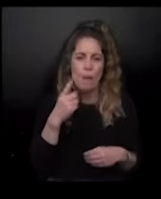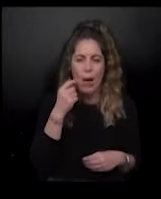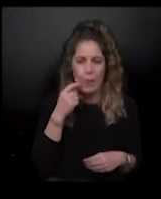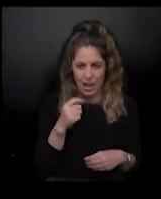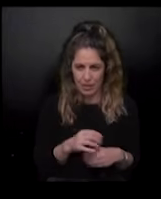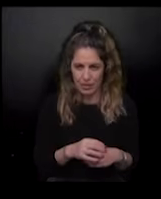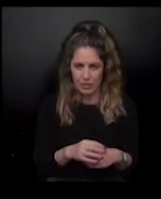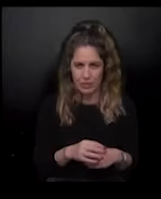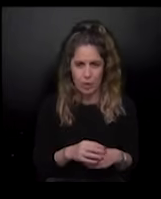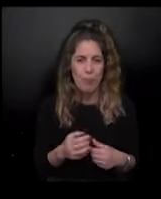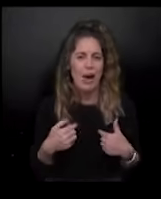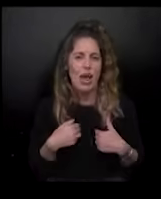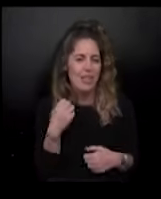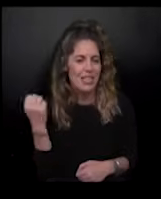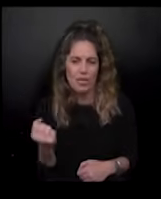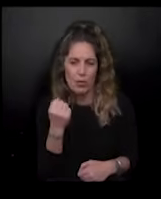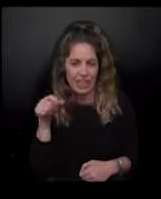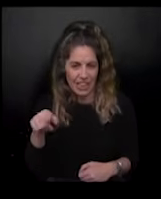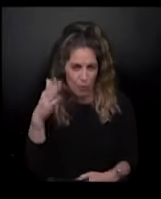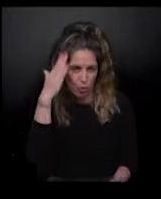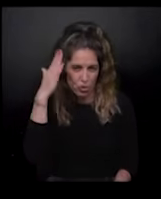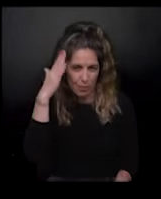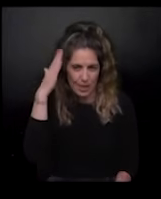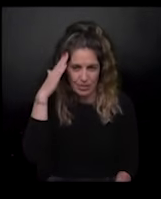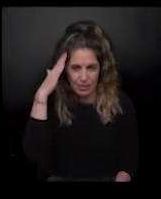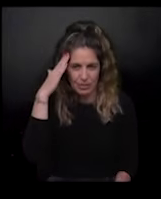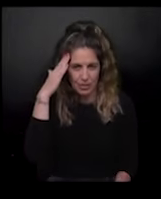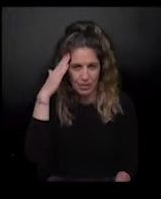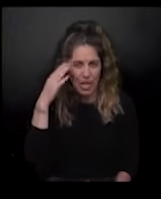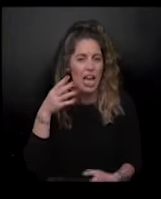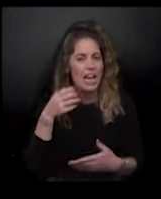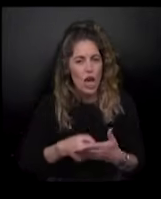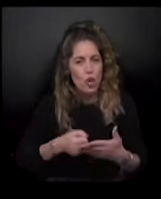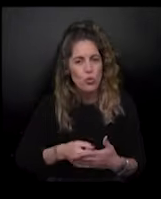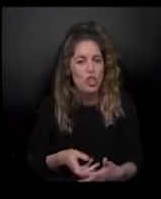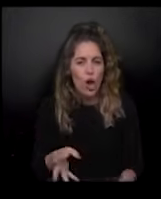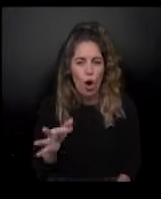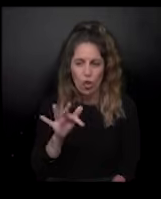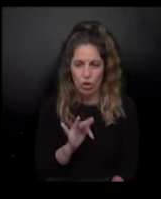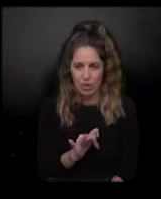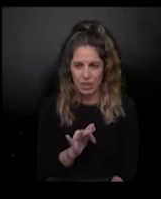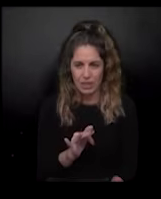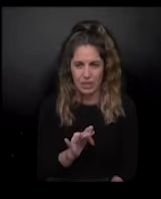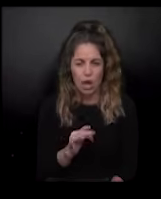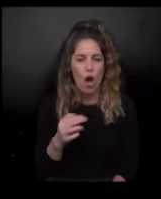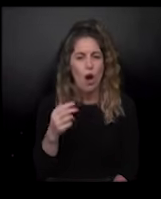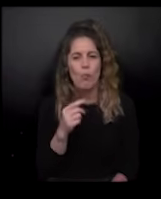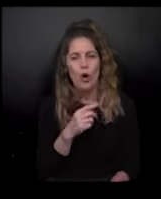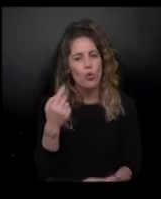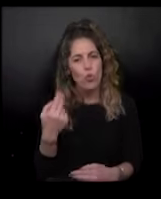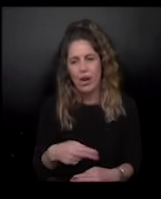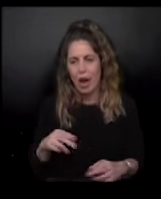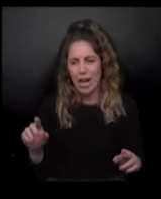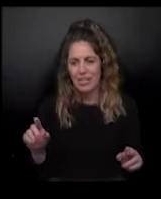papá Para mí es importante que sepas que lucho todos los días por nunca más terrorismo